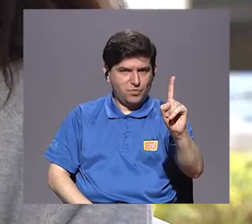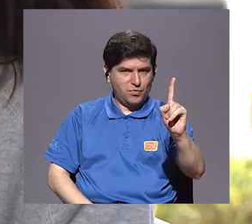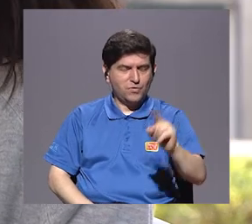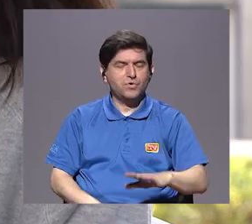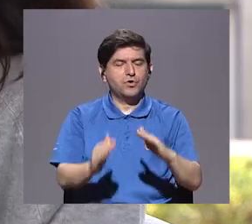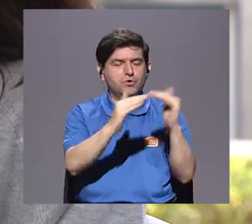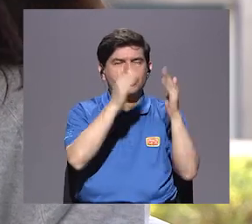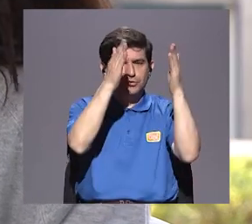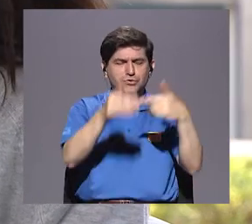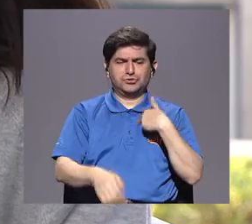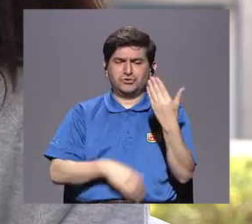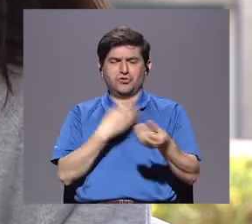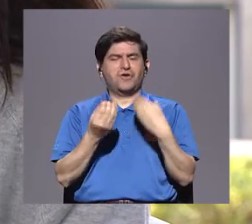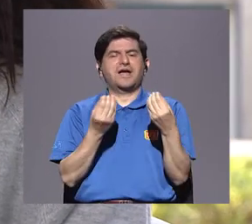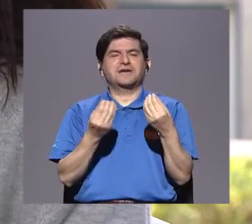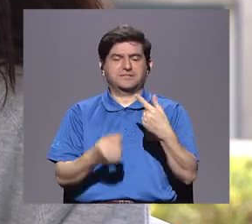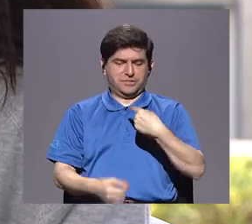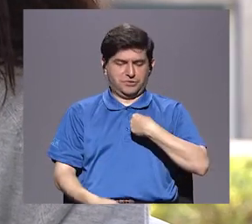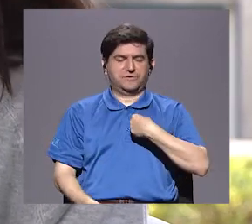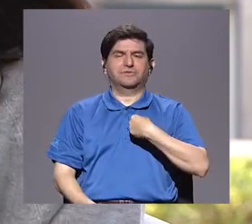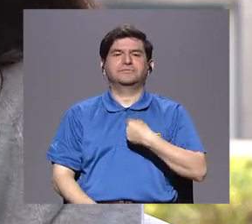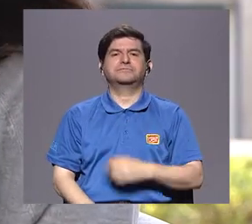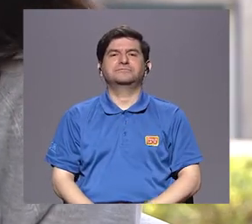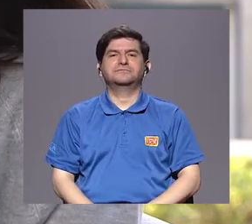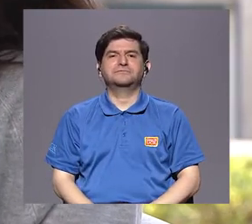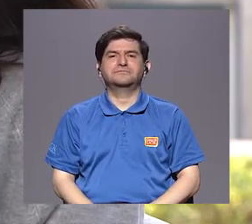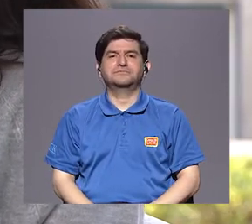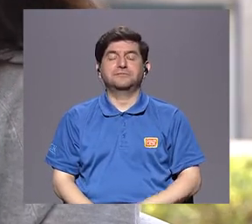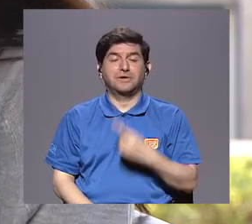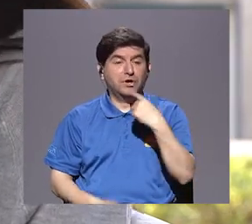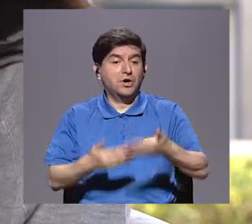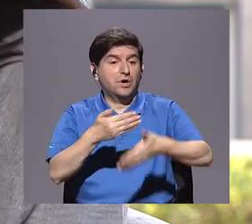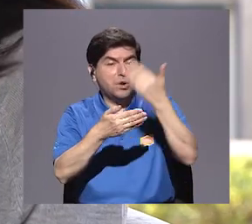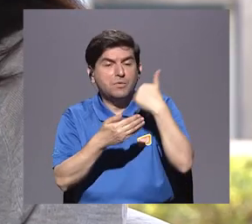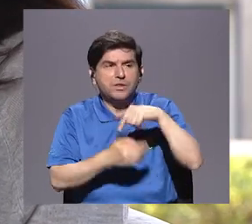como ciudadano. ¿Qué puedo hacer yo como ciudadano? Bueno, como le